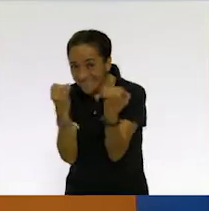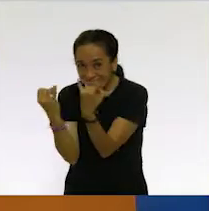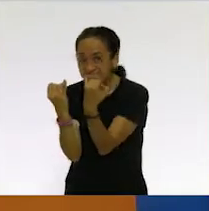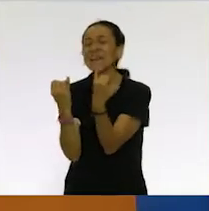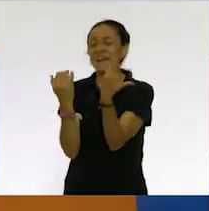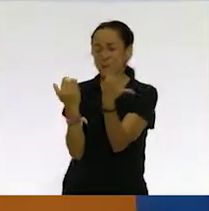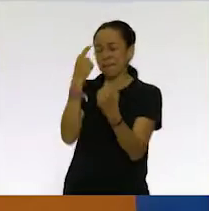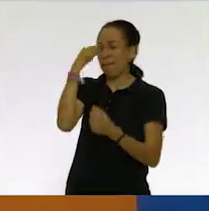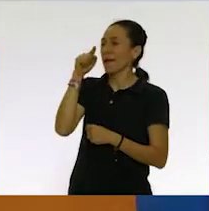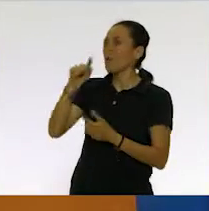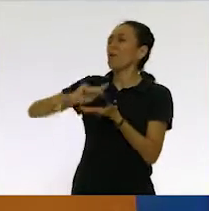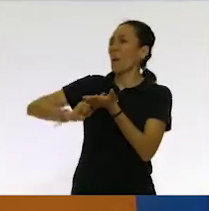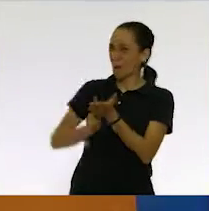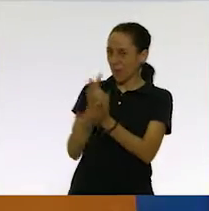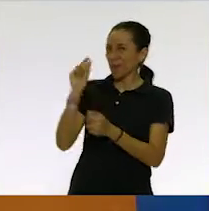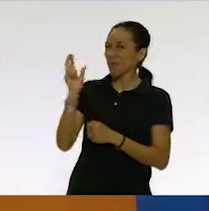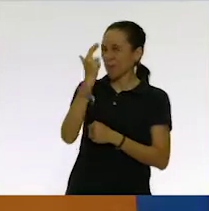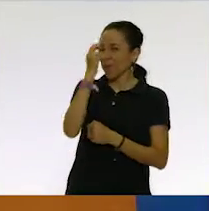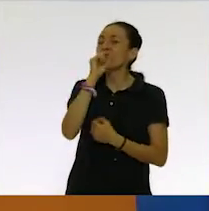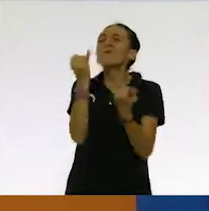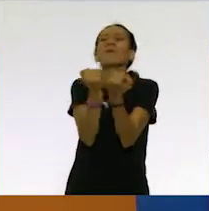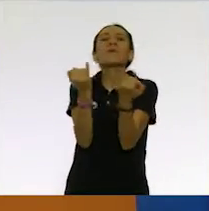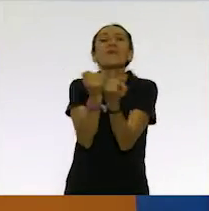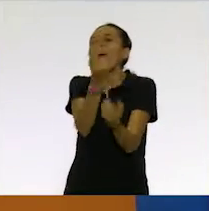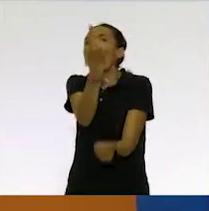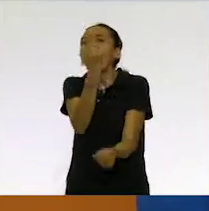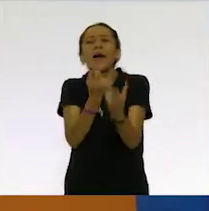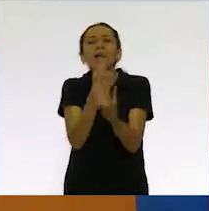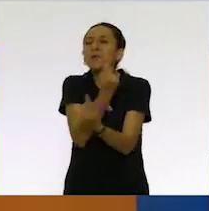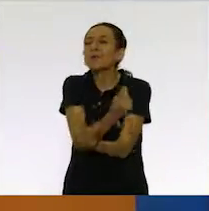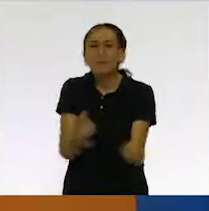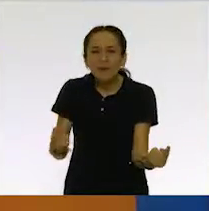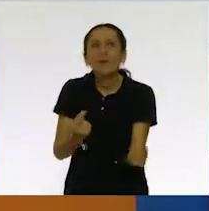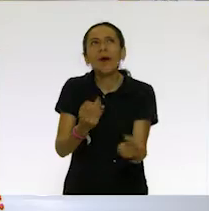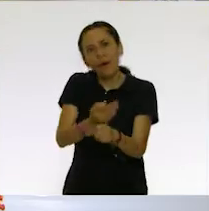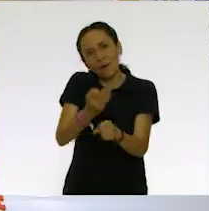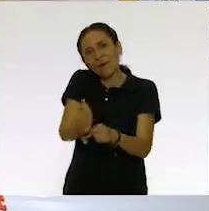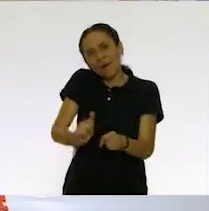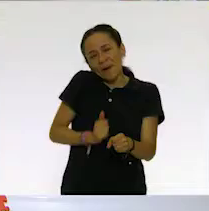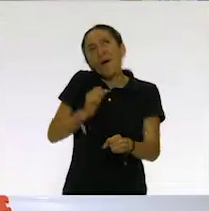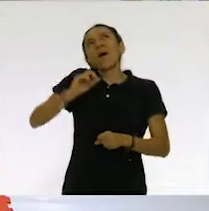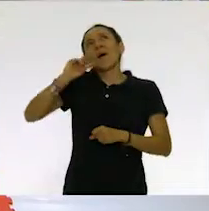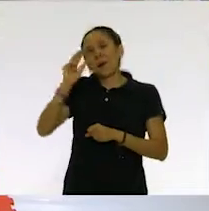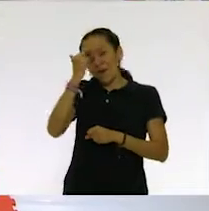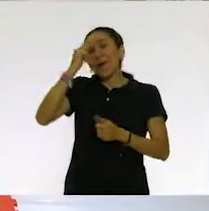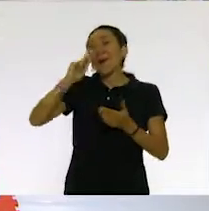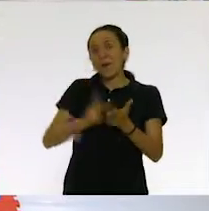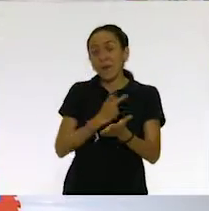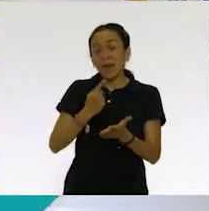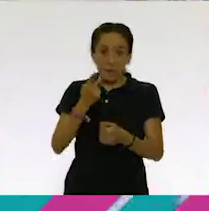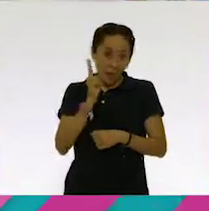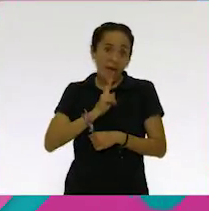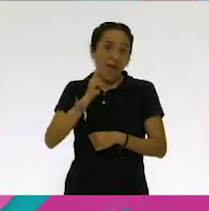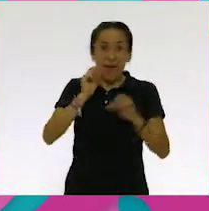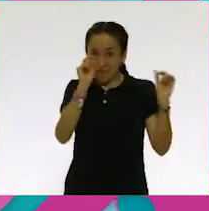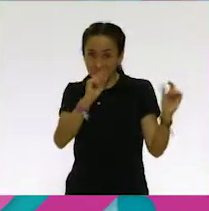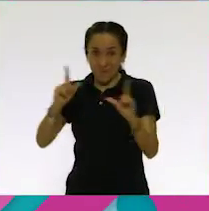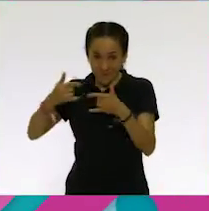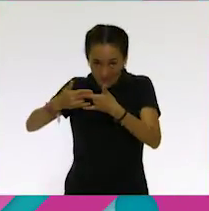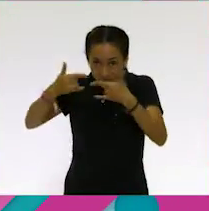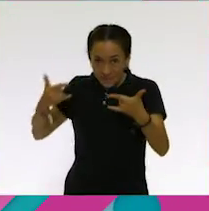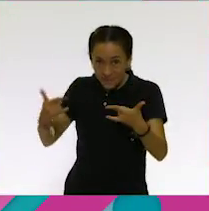y algunos niños y niñas que no se acuerdan en este momento lo recuerden, ¿qué te parece si vamos a ver el cuento? Me parece muy bien. Veamos entonces.